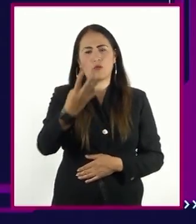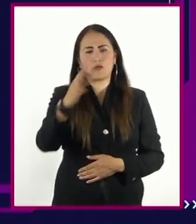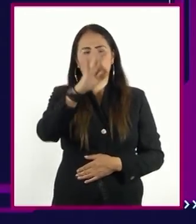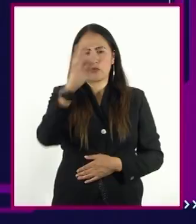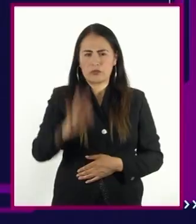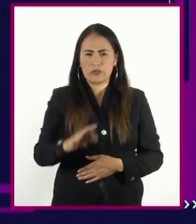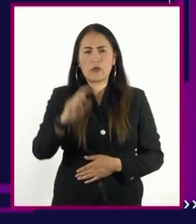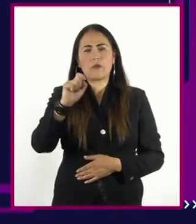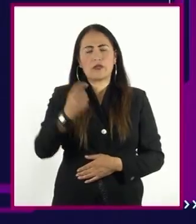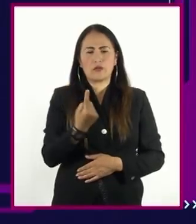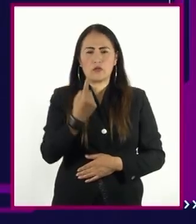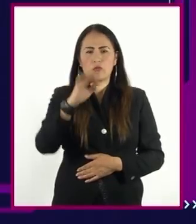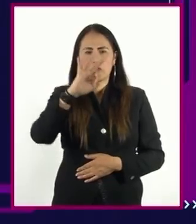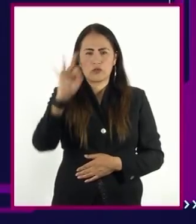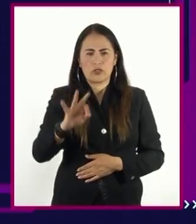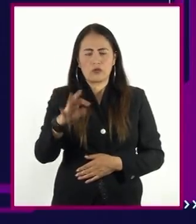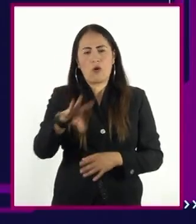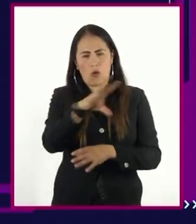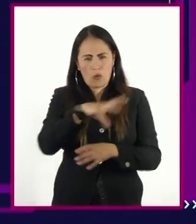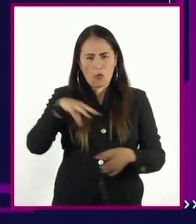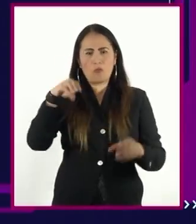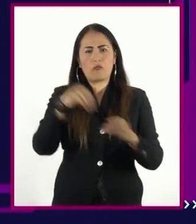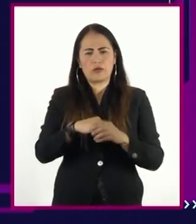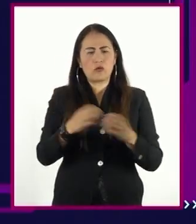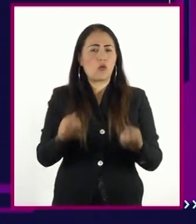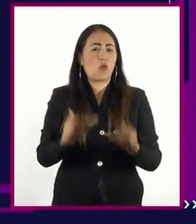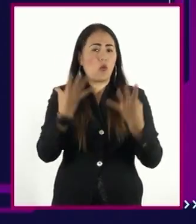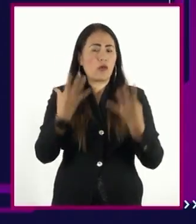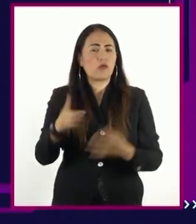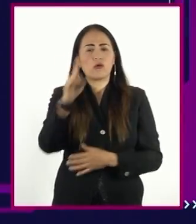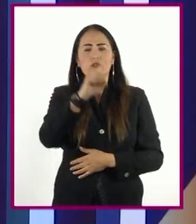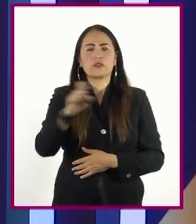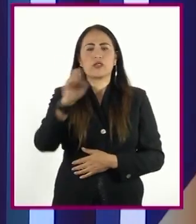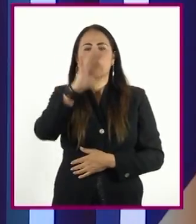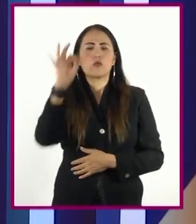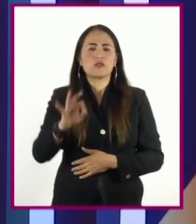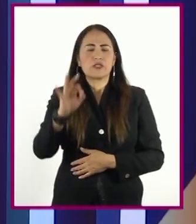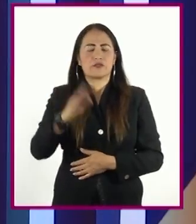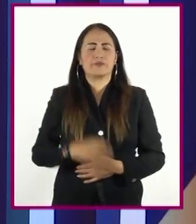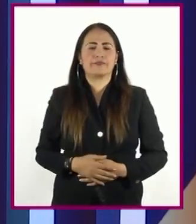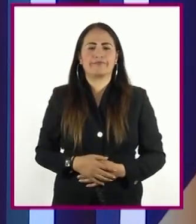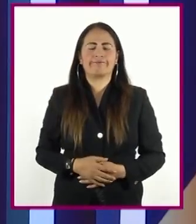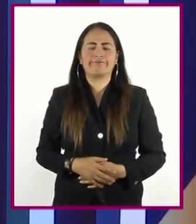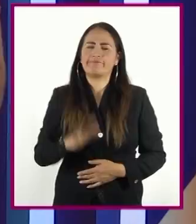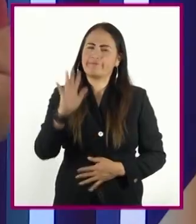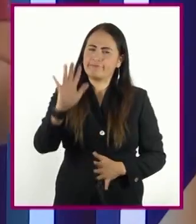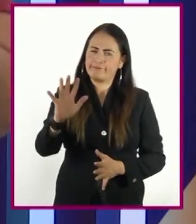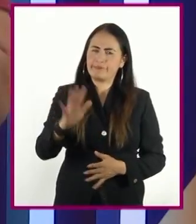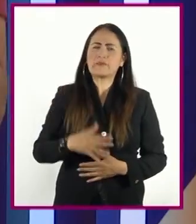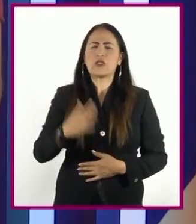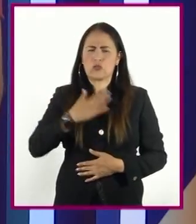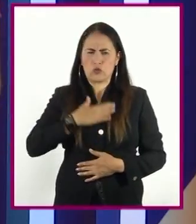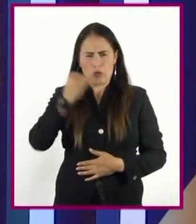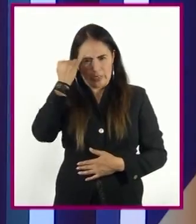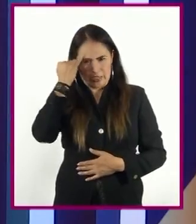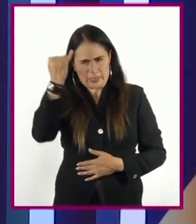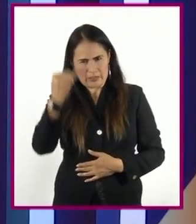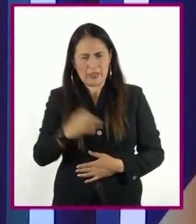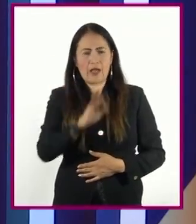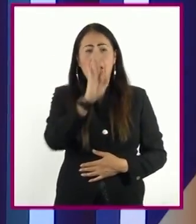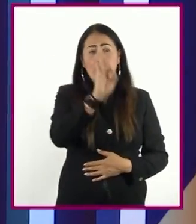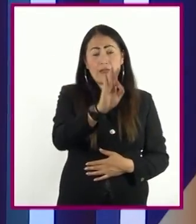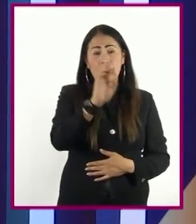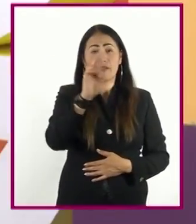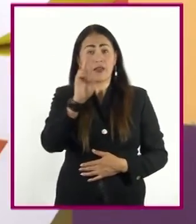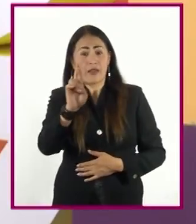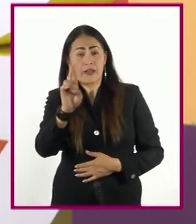4%, 21% y el total, que es 100%. Maestra, se me ocurre que para calcular la frecuencia